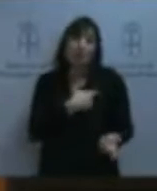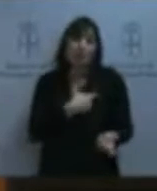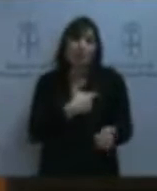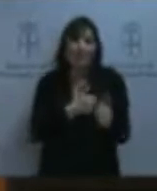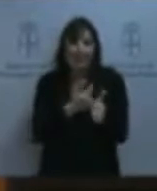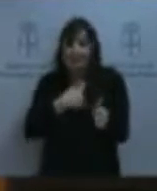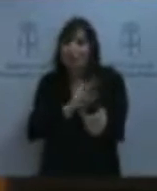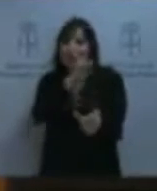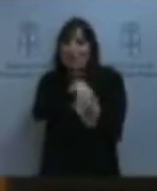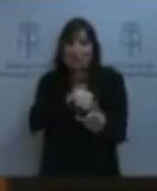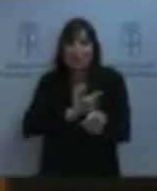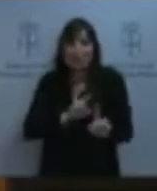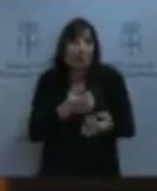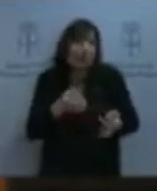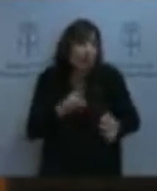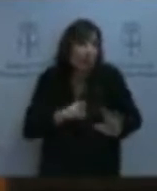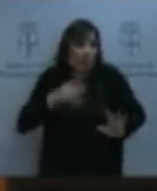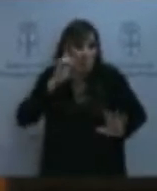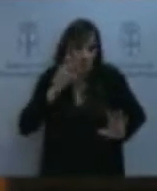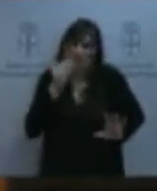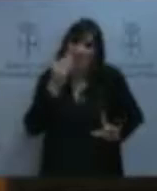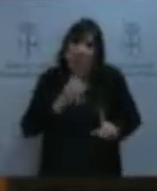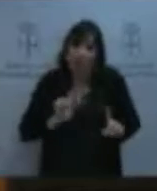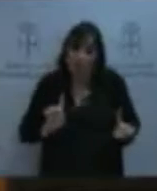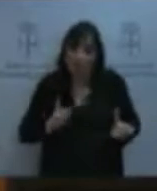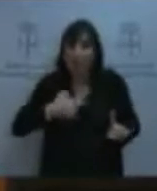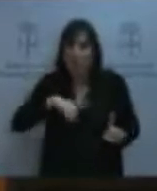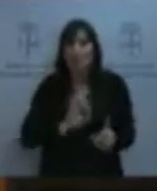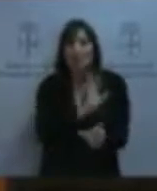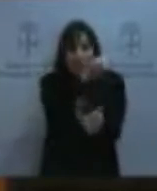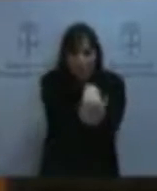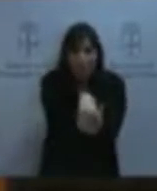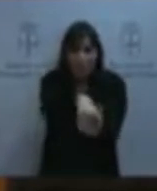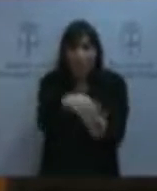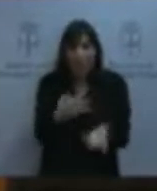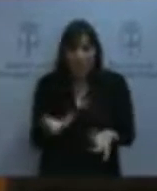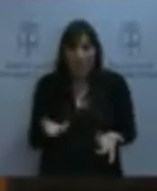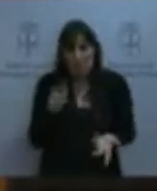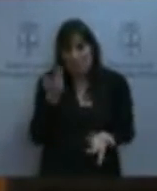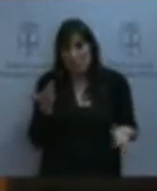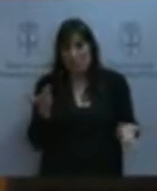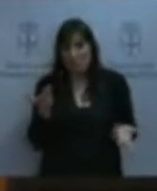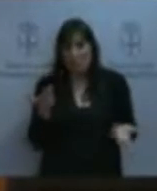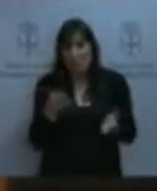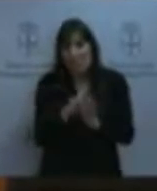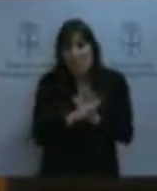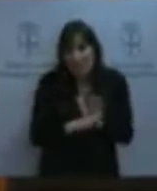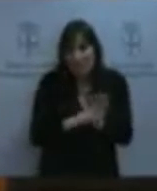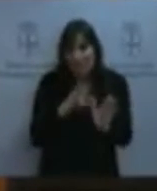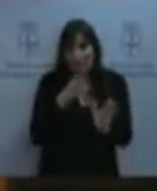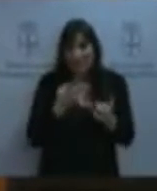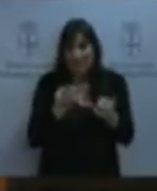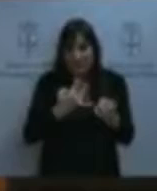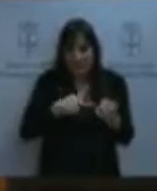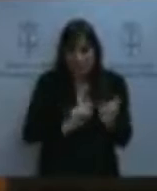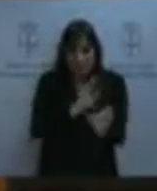lo es, que deberíamos adoptar alguna medida para participar en este tipo e incluso pues